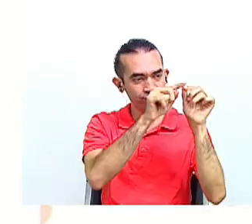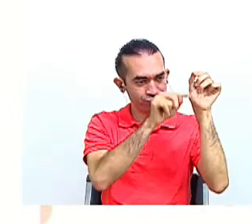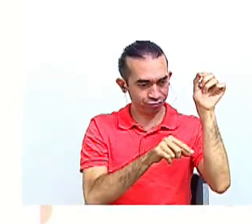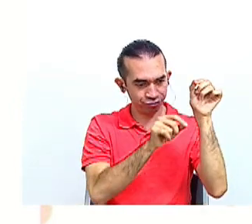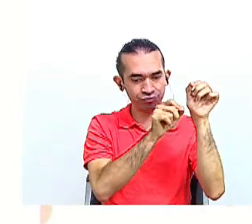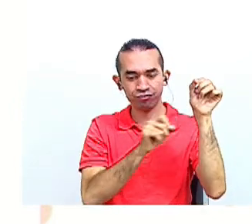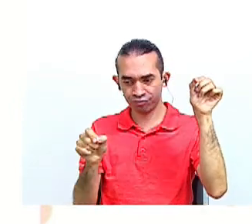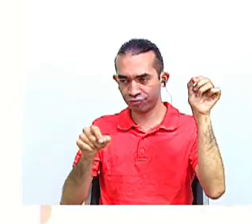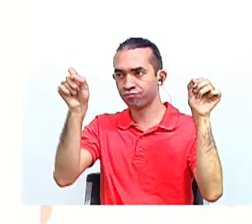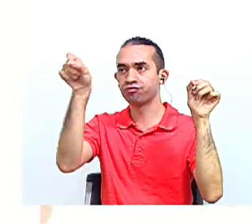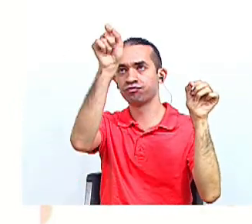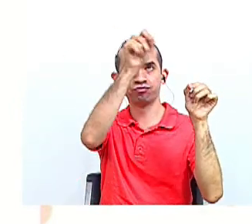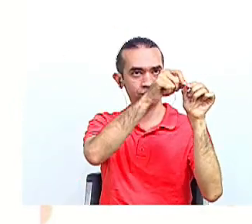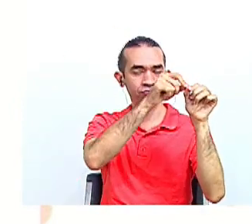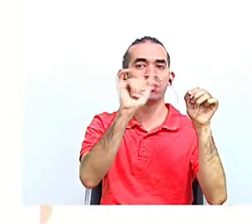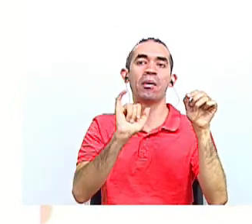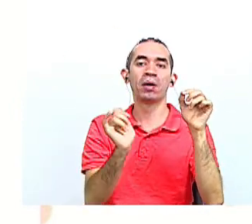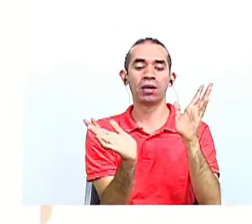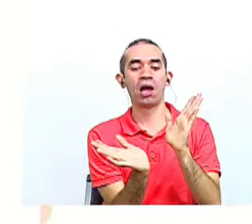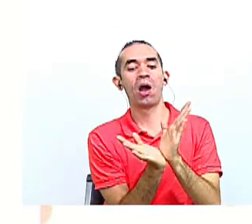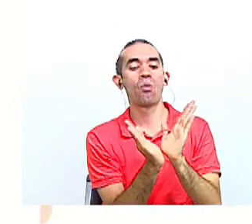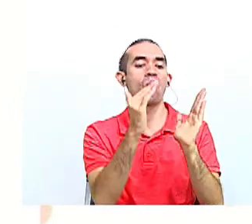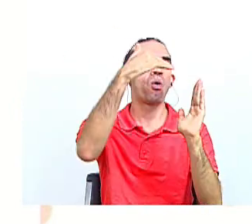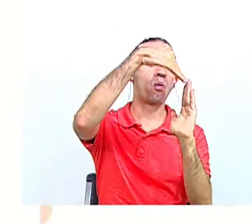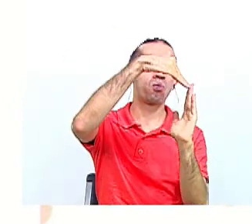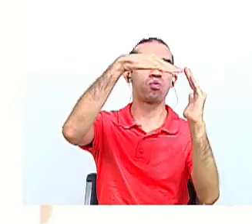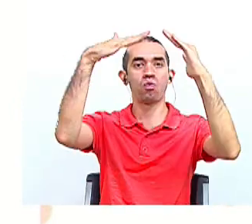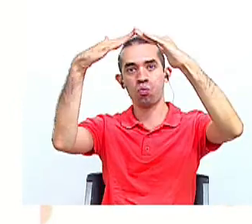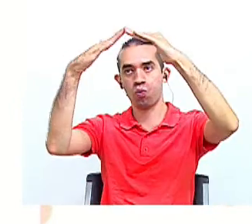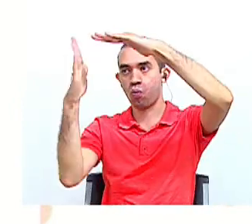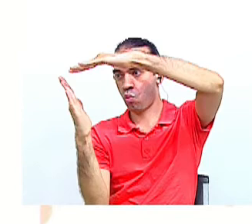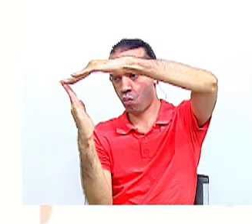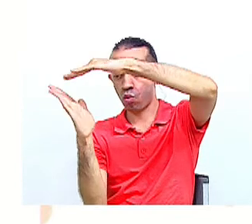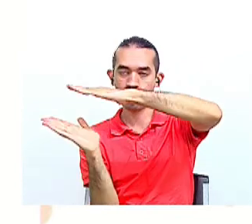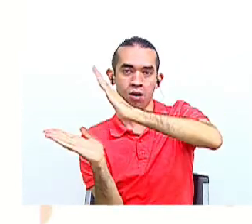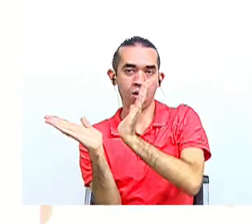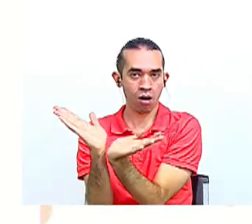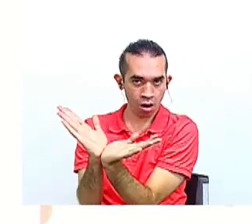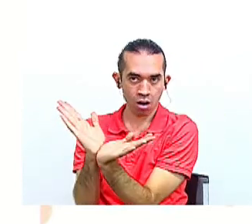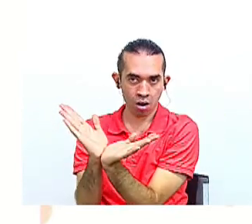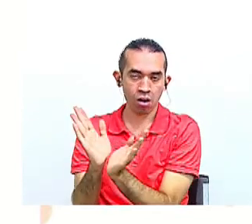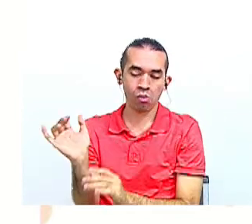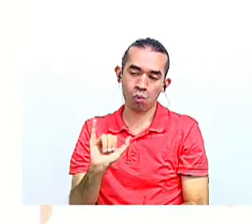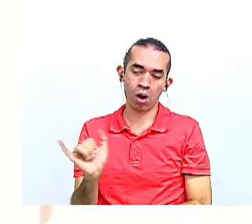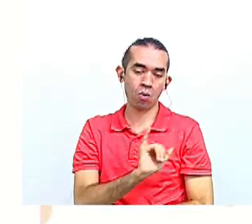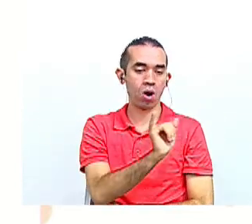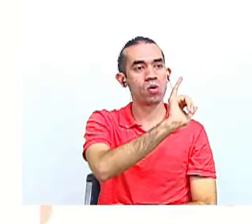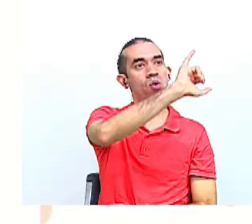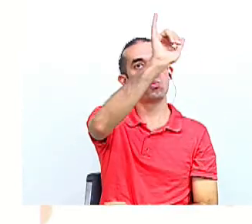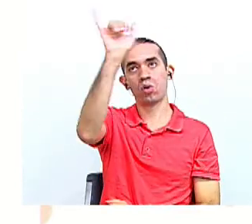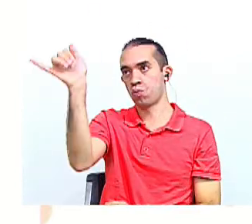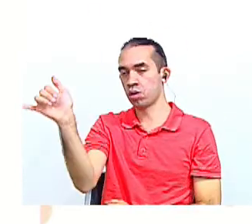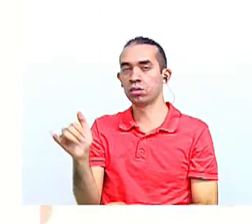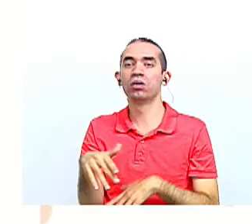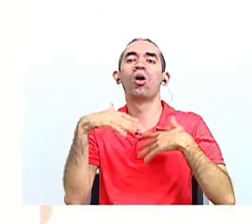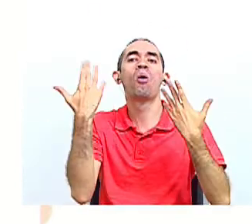ser congruentes, así como sus ángulos internos. ¿Cómo vamos a garantizar que el